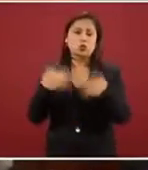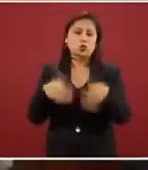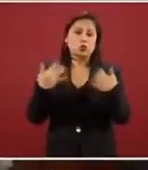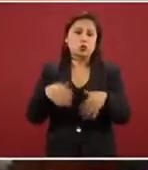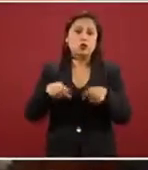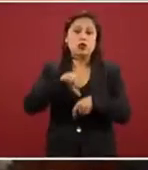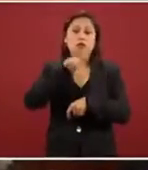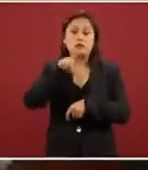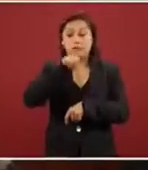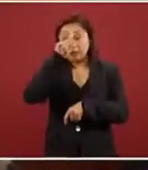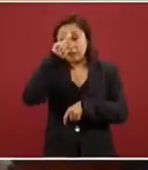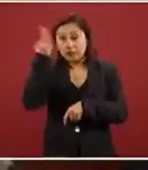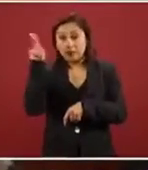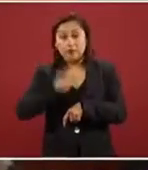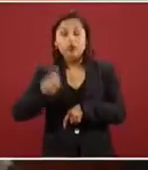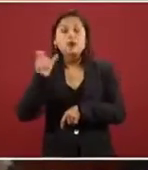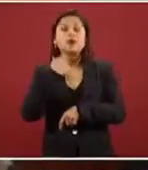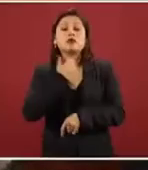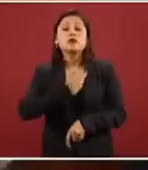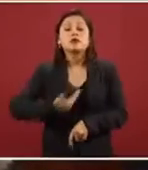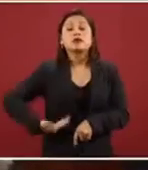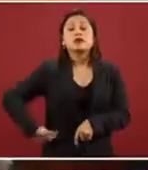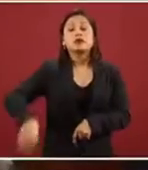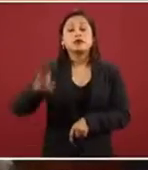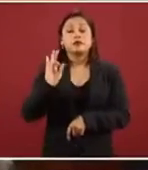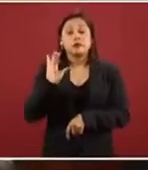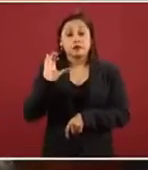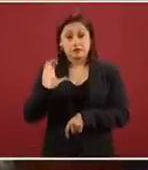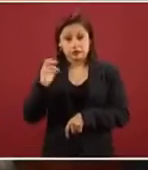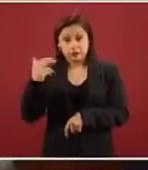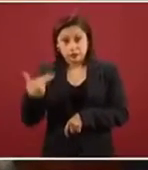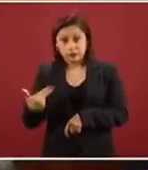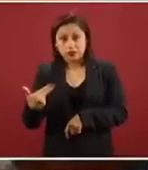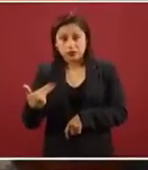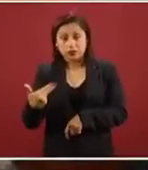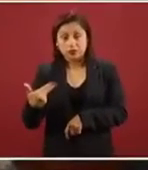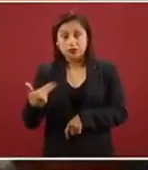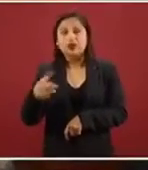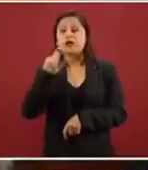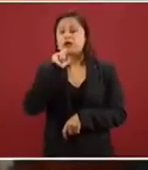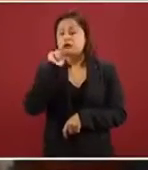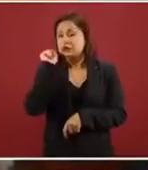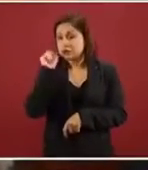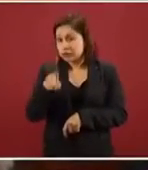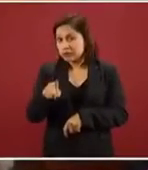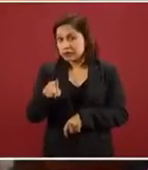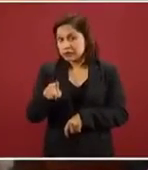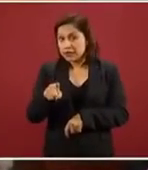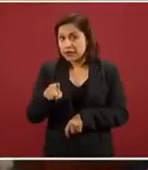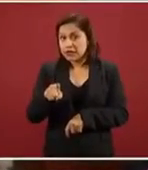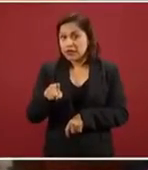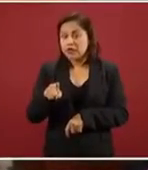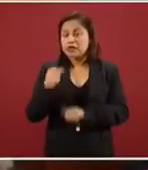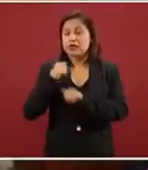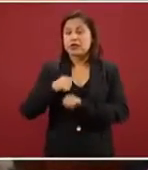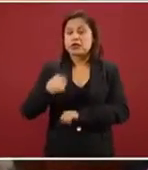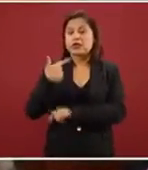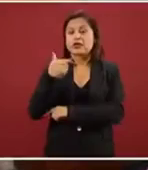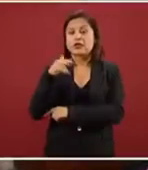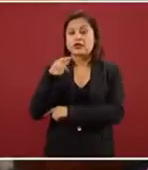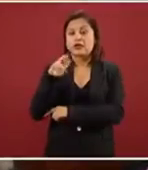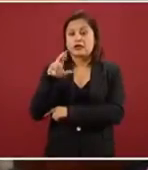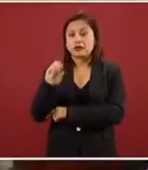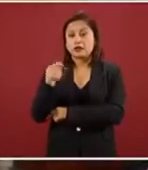Felipe Calderón, con el gobierno de Felipe Calderón y sobre todo con Genaro García Luna.